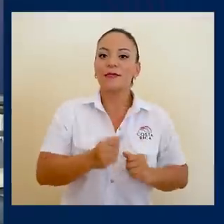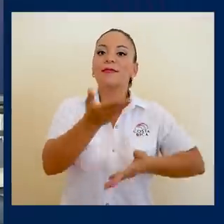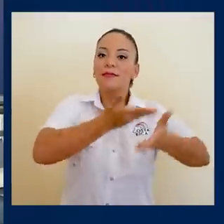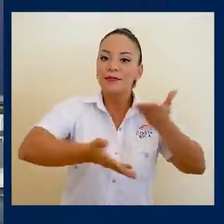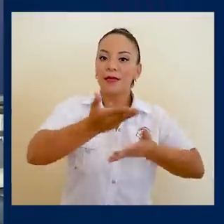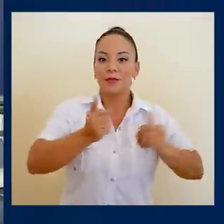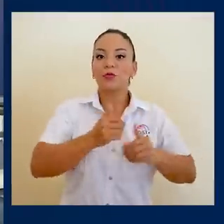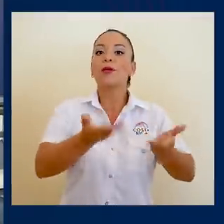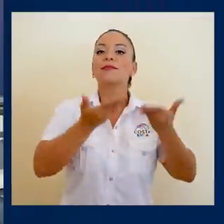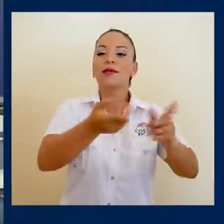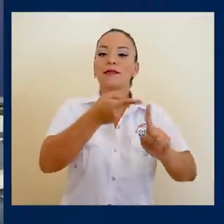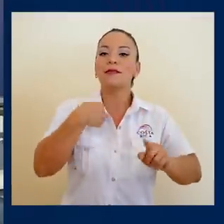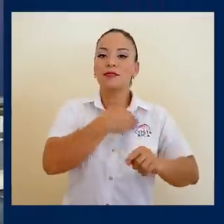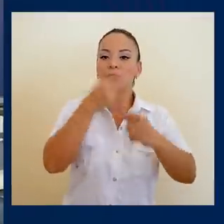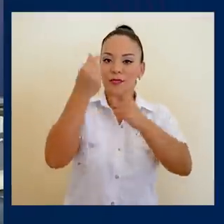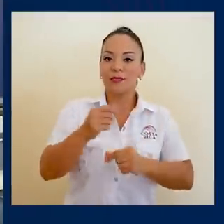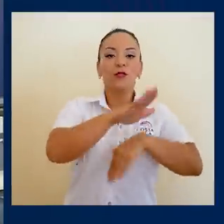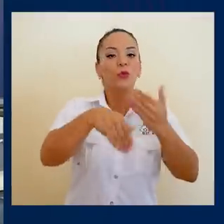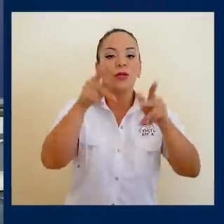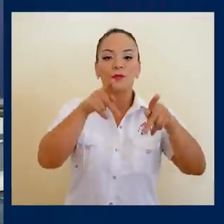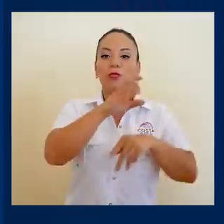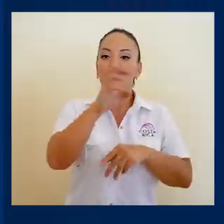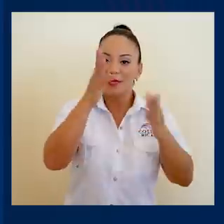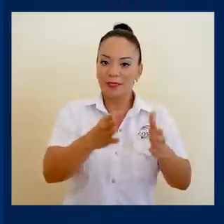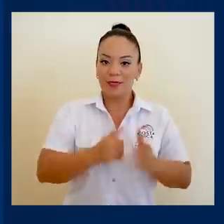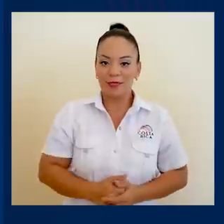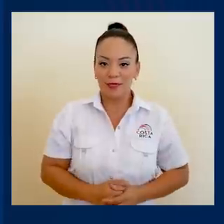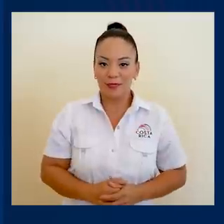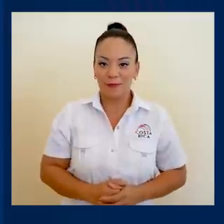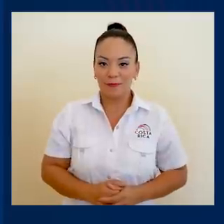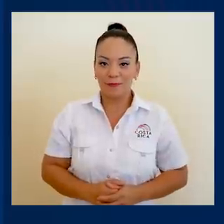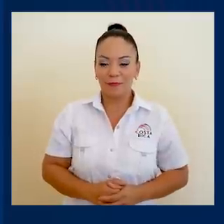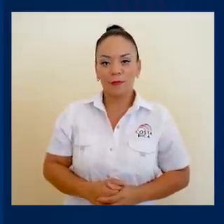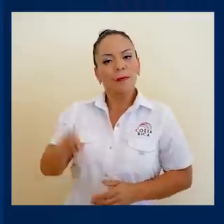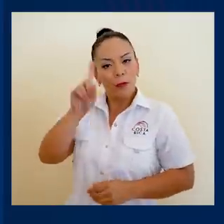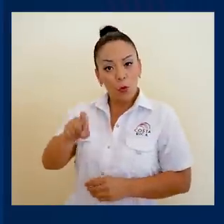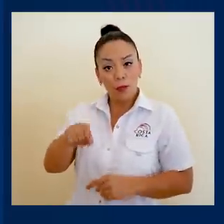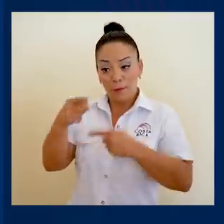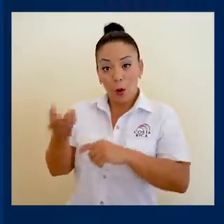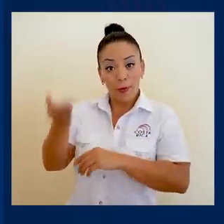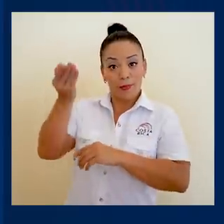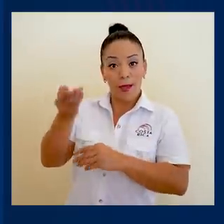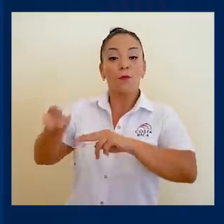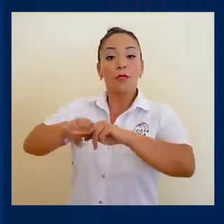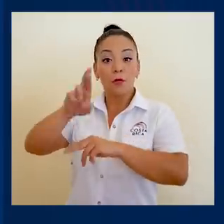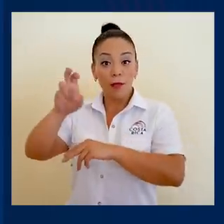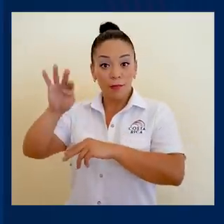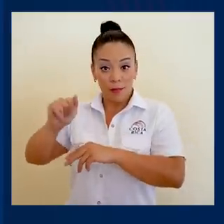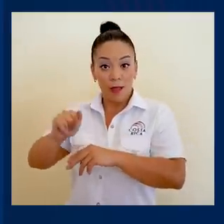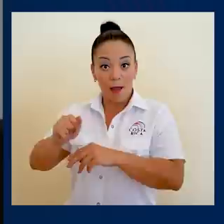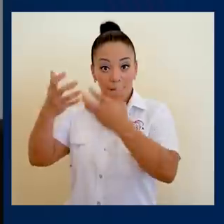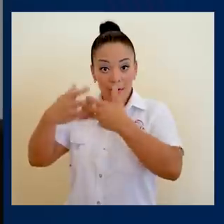que se brinda en el Ministerio de Hacienda para todos los costarricenses. ¿Se va a aumentar el impuesto de la renta a las